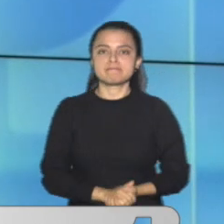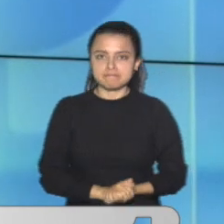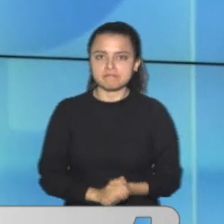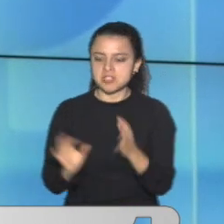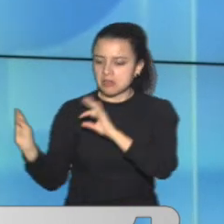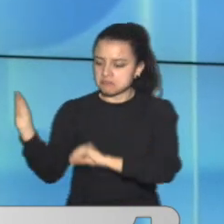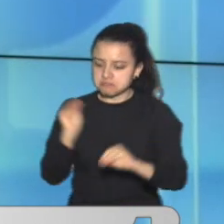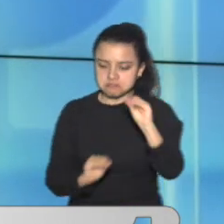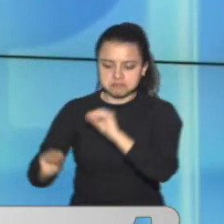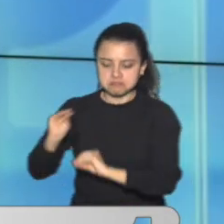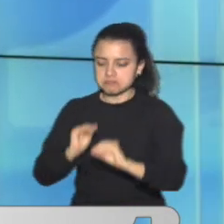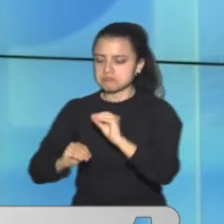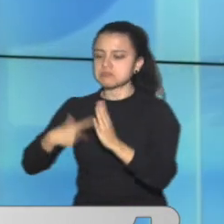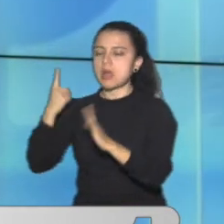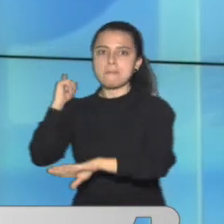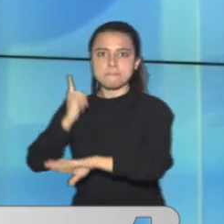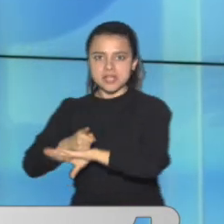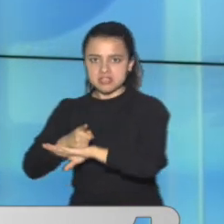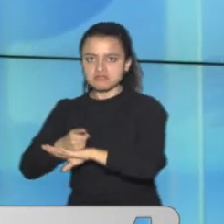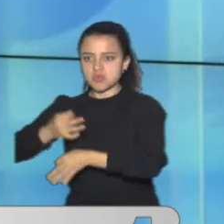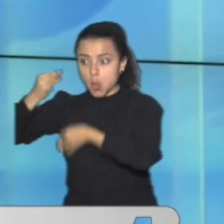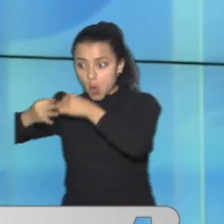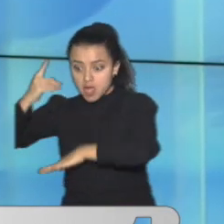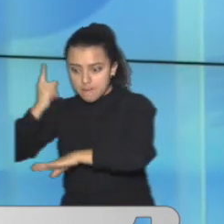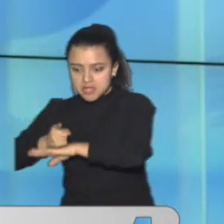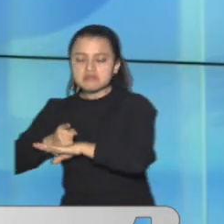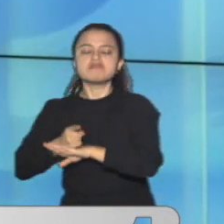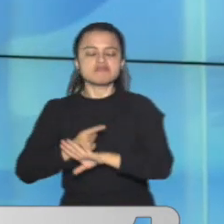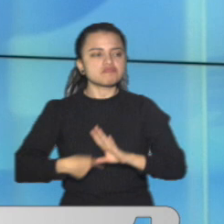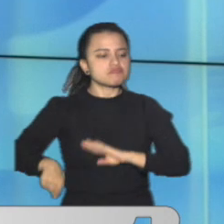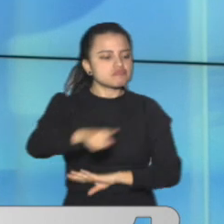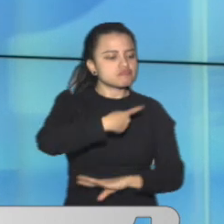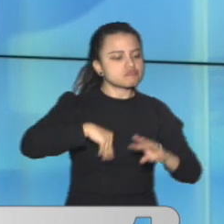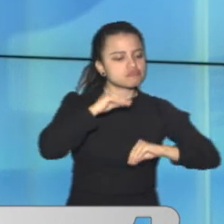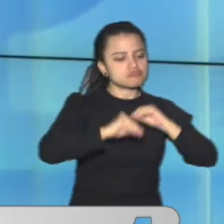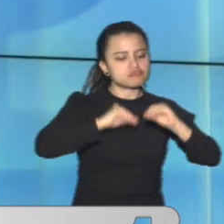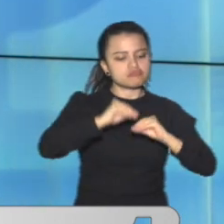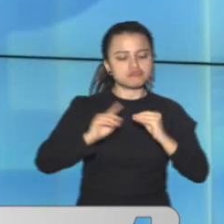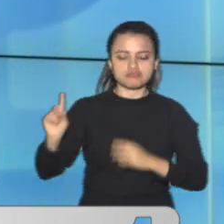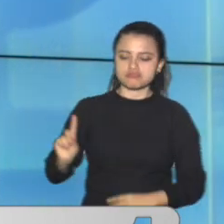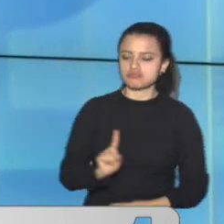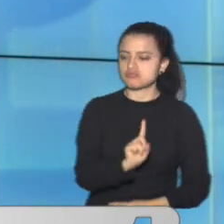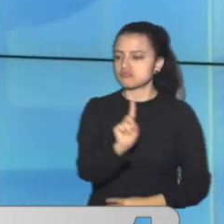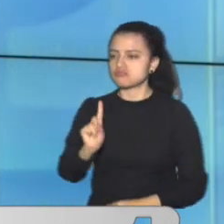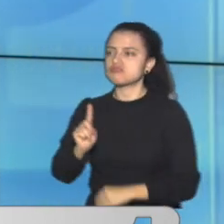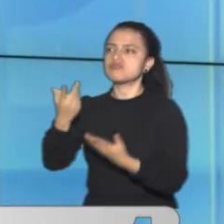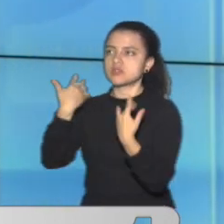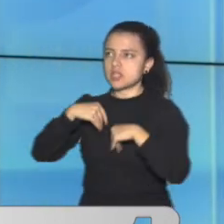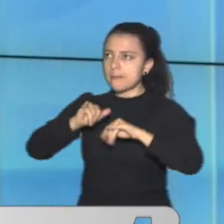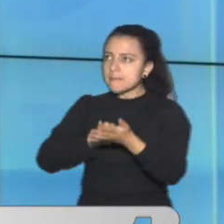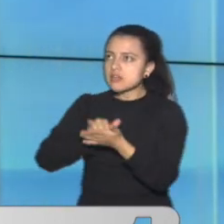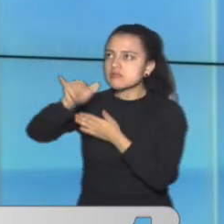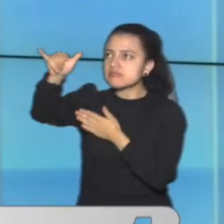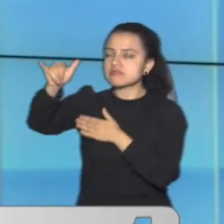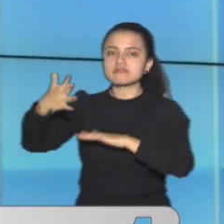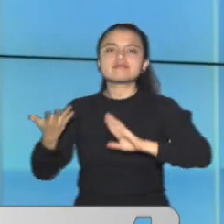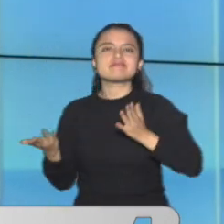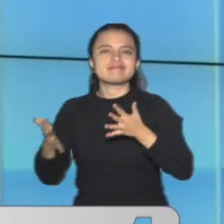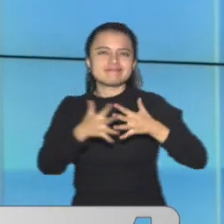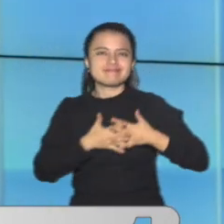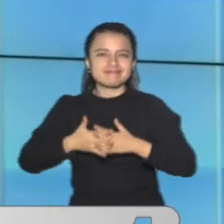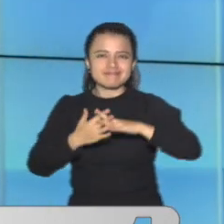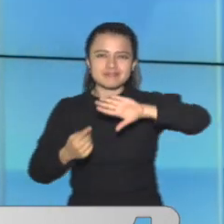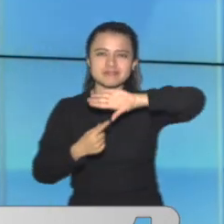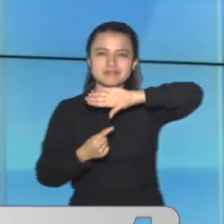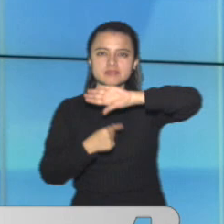unidos- de la hermana de alias otoniel ella había sido capturada en marzo del 2021 y ella sería la jefe de finanzas del